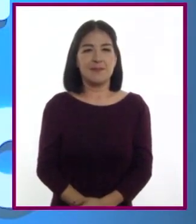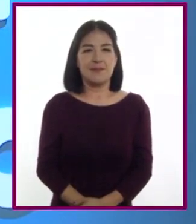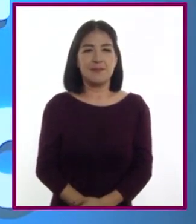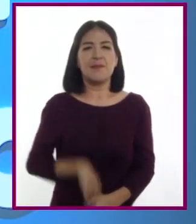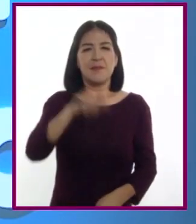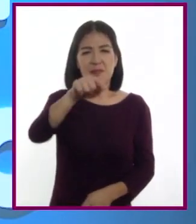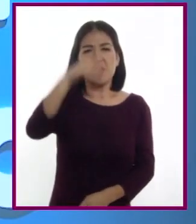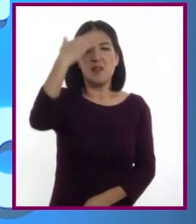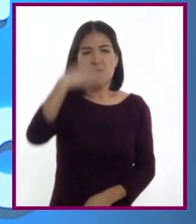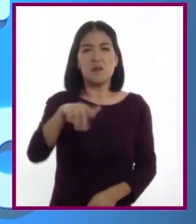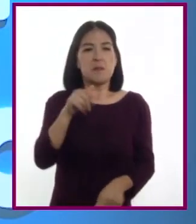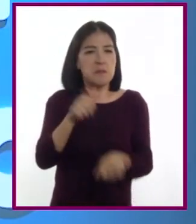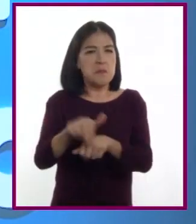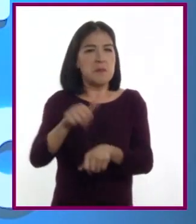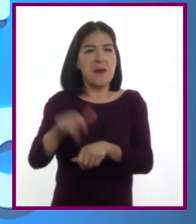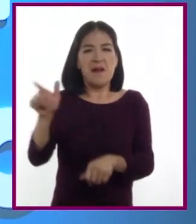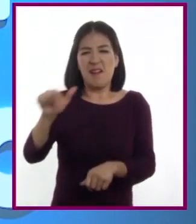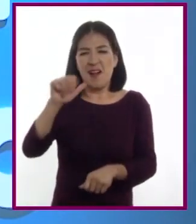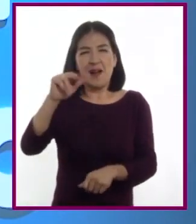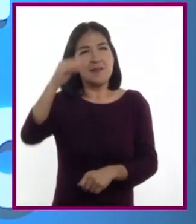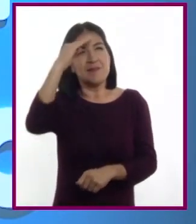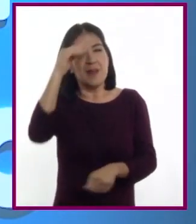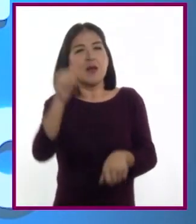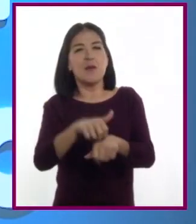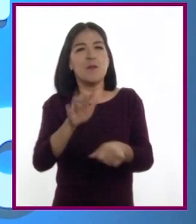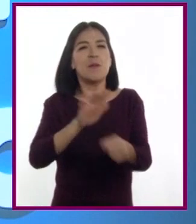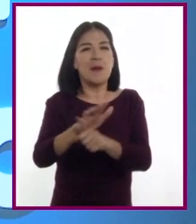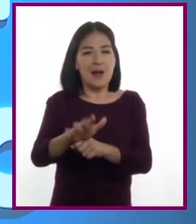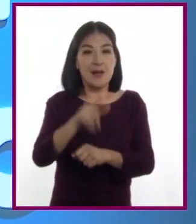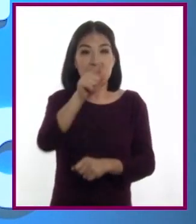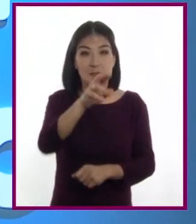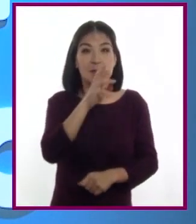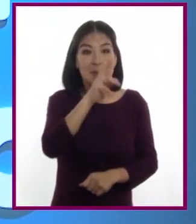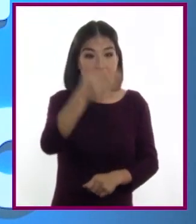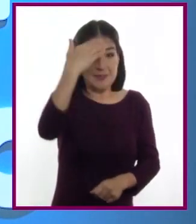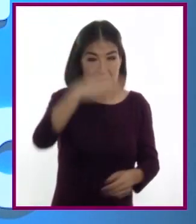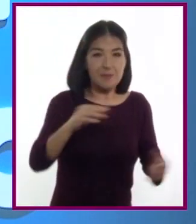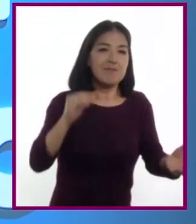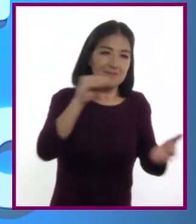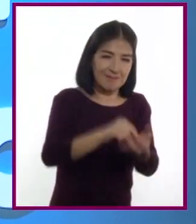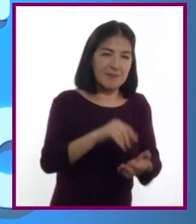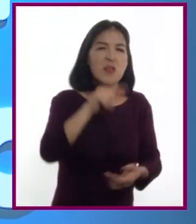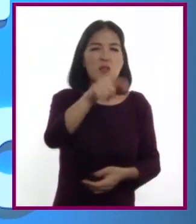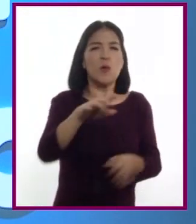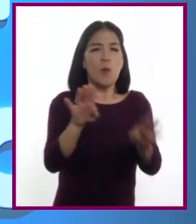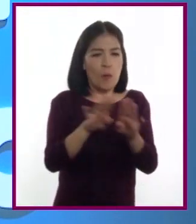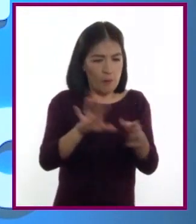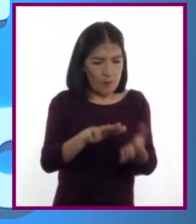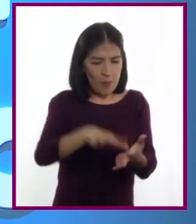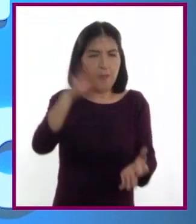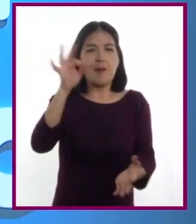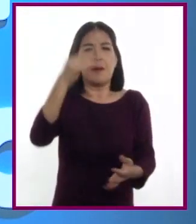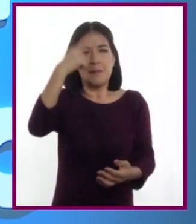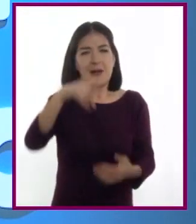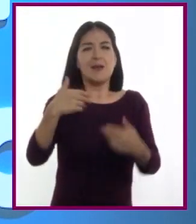¿Saben qué número pensó Ana? Si su respuesta es sí, ¿qué hicieron para obtenerla?